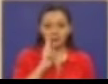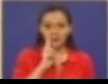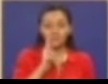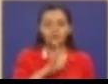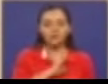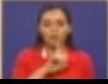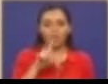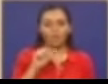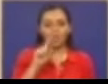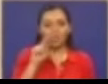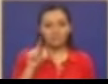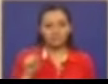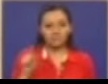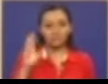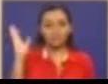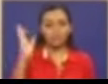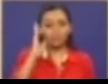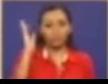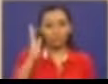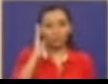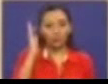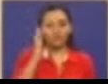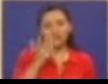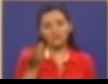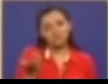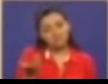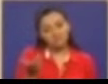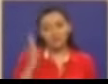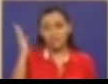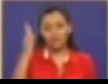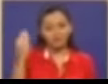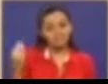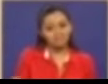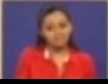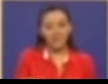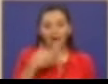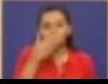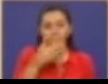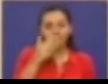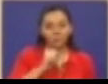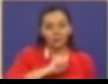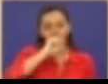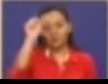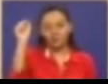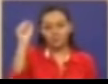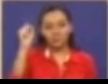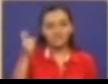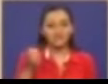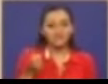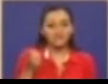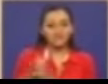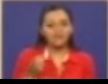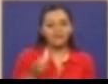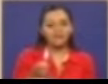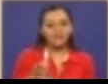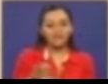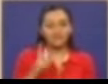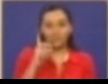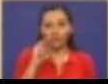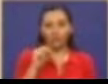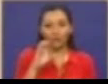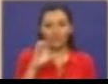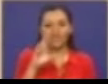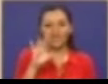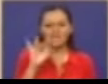Y Tunguragua no ganó Baños, Elizabeth, ganó Ambato, felicitaciones, con el